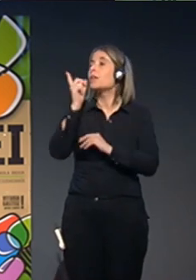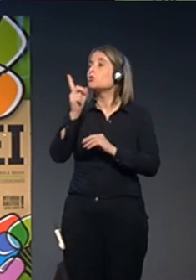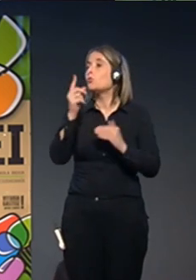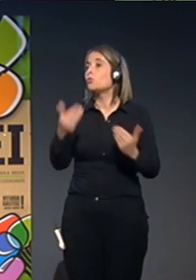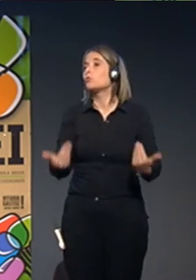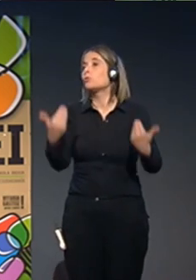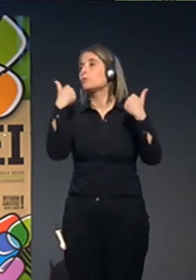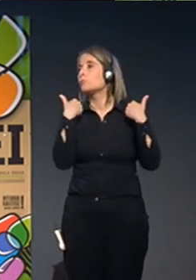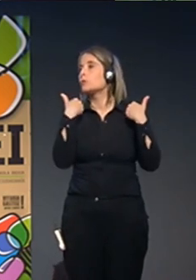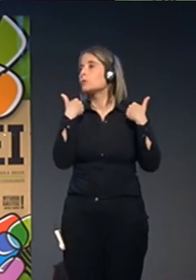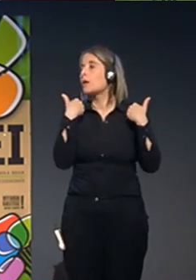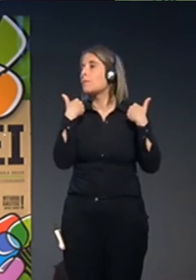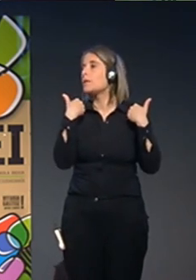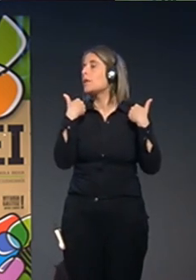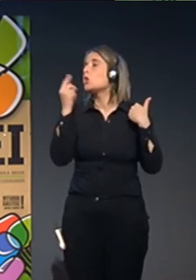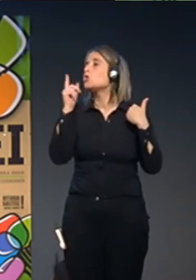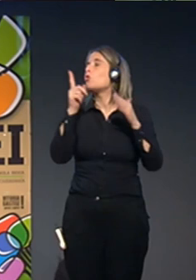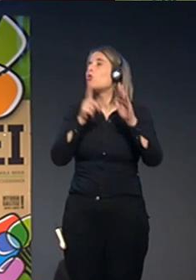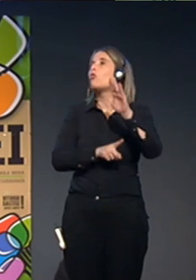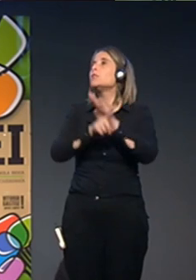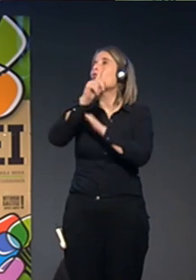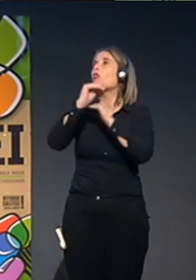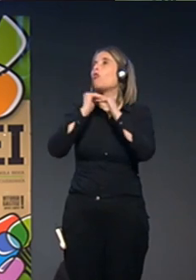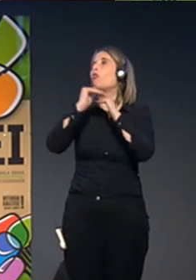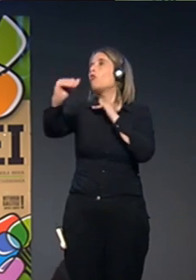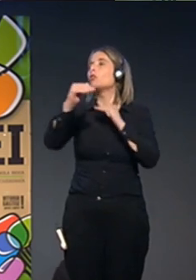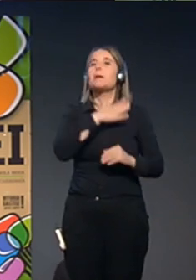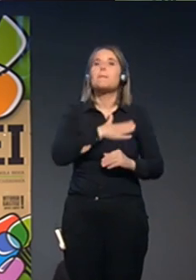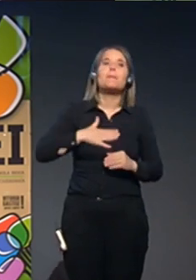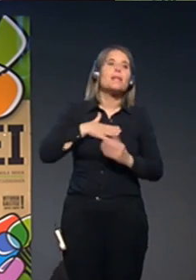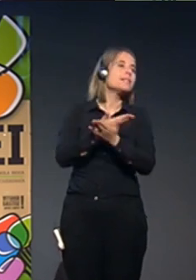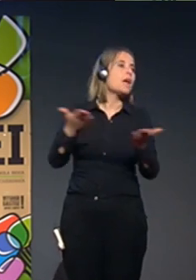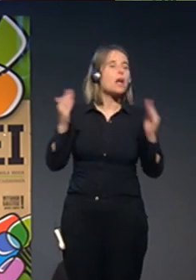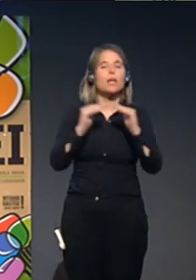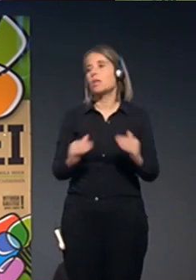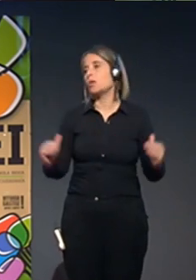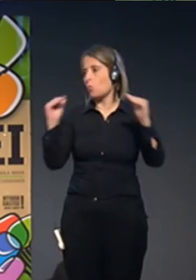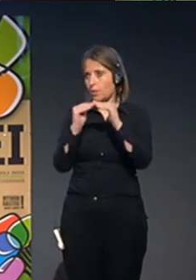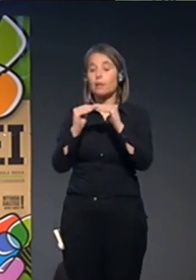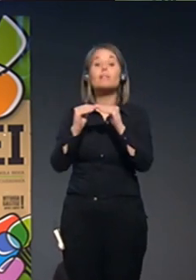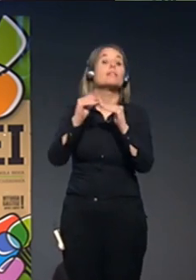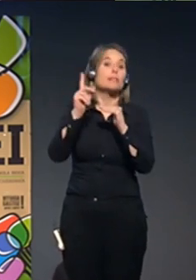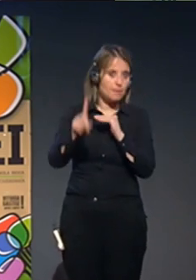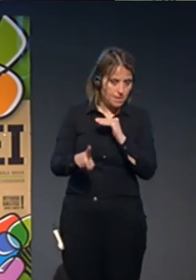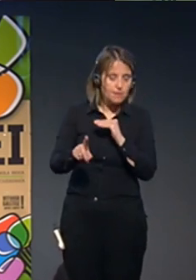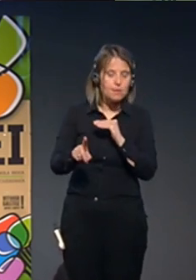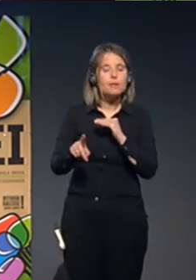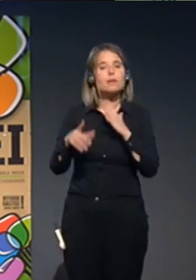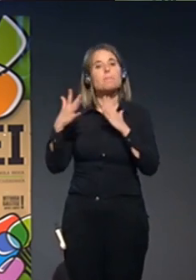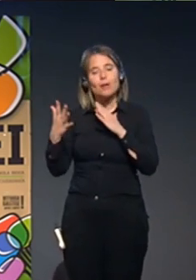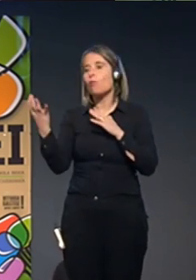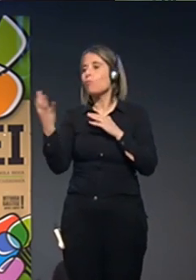responsabilidad de desarrollo horizontal de bienestar para todos de igualdad que eso también sino